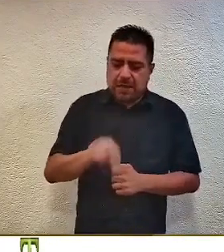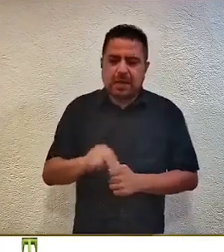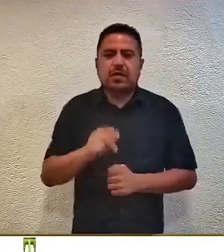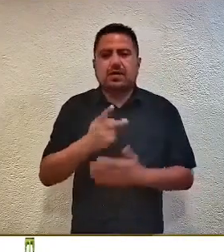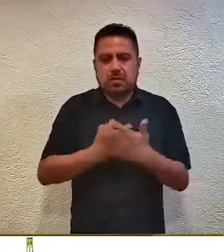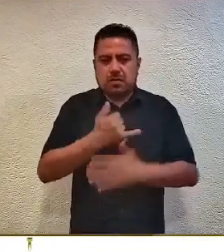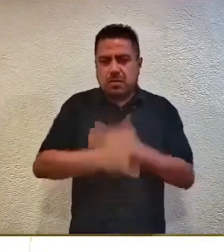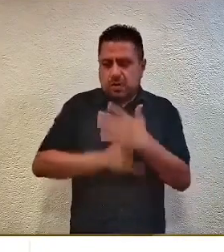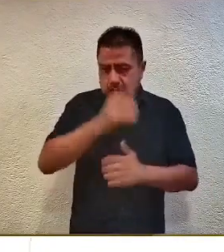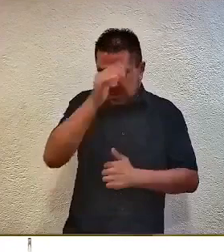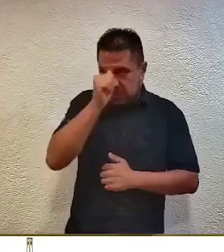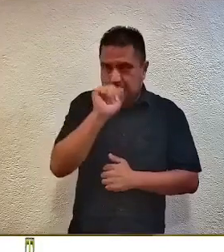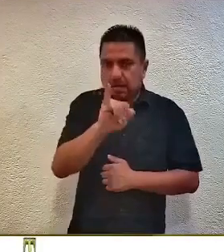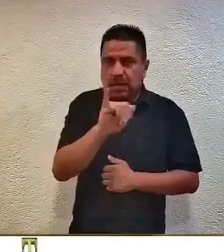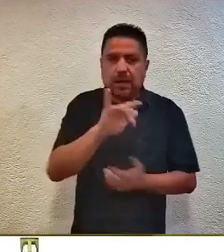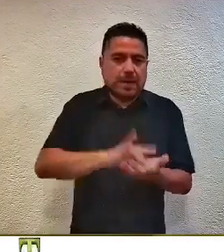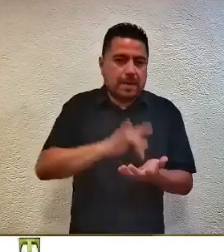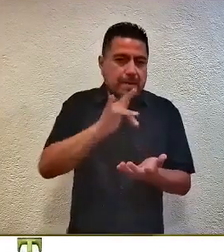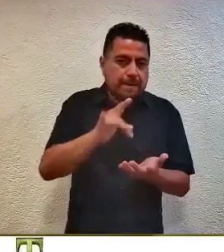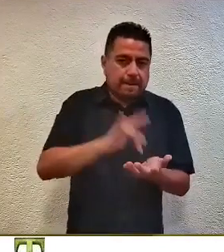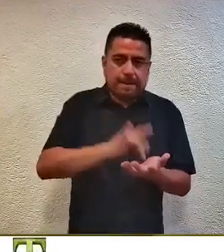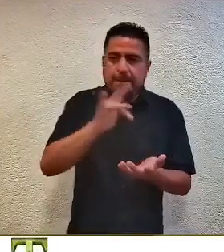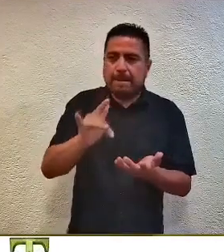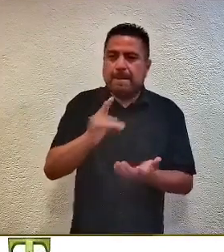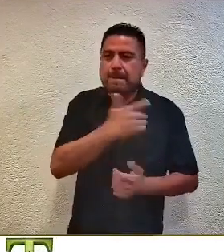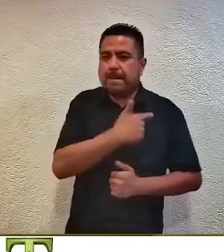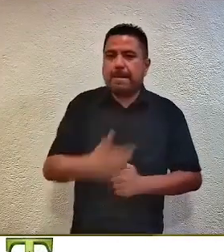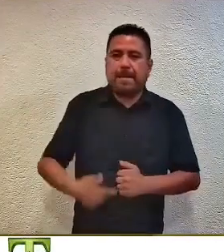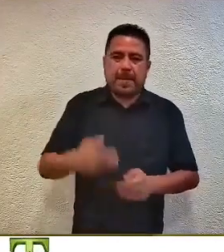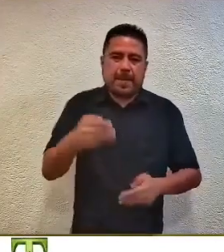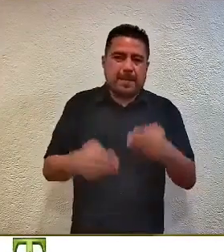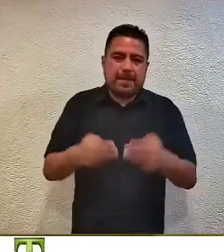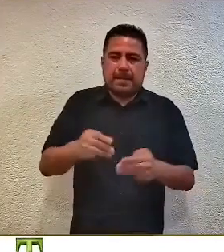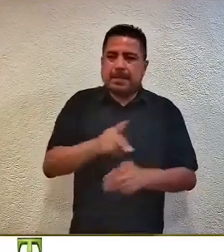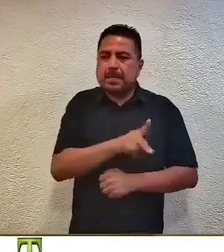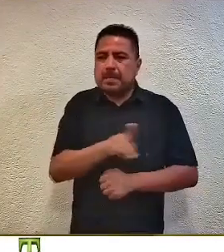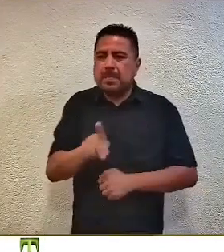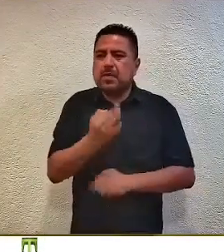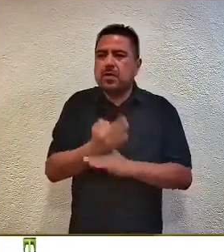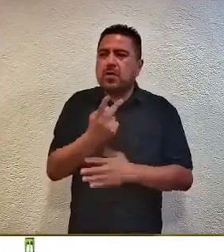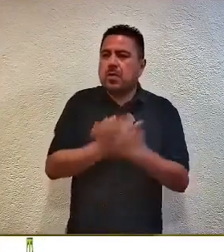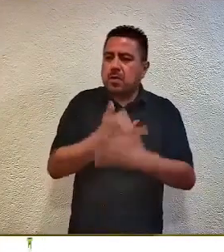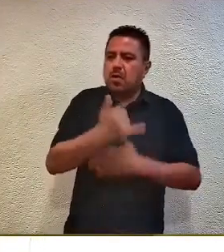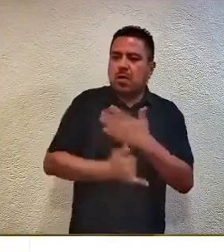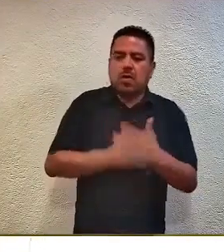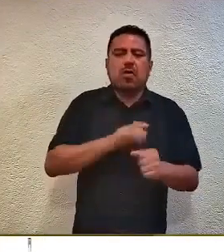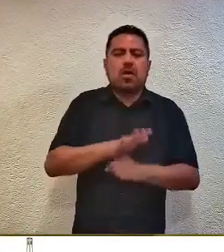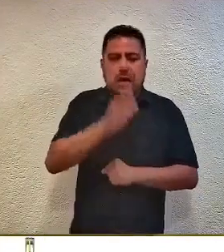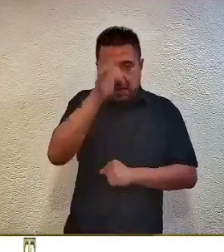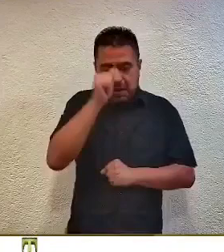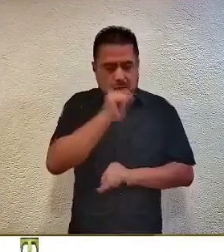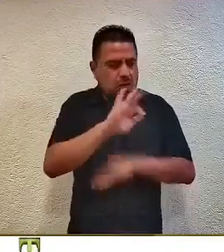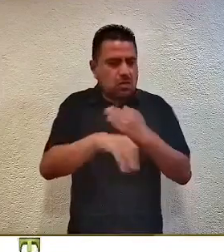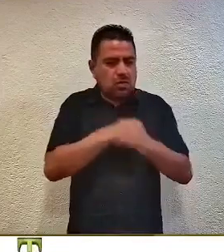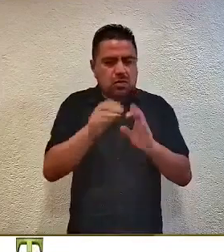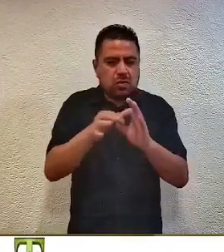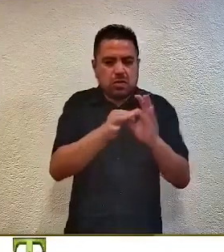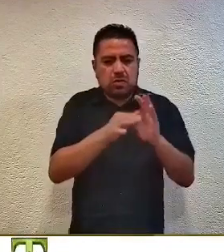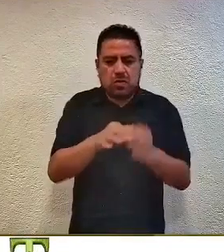del proyecto. Gracias, magistrada. Magistrada presidenta, magistradas, magistrado. El proyecto de resolución fue aprobado por unanimidad de